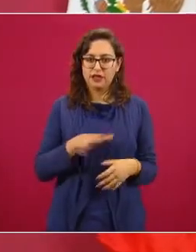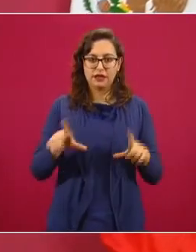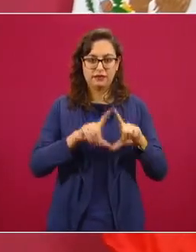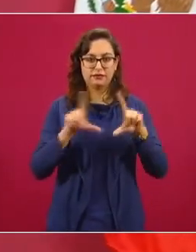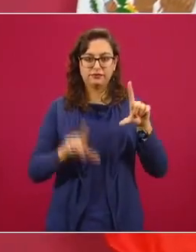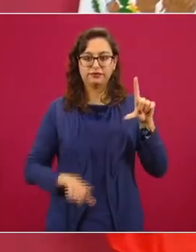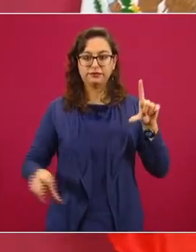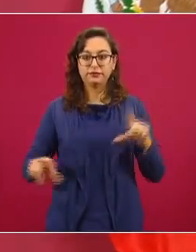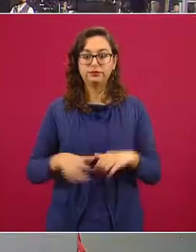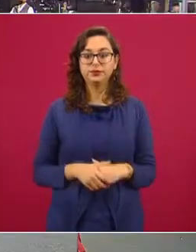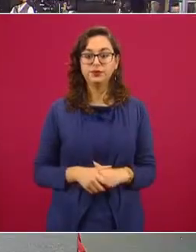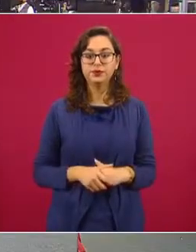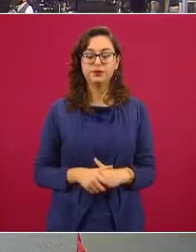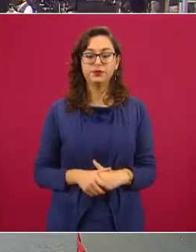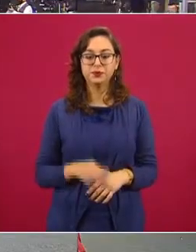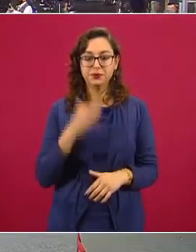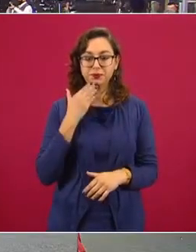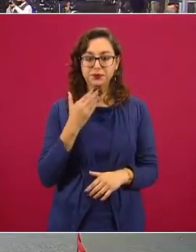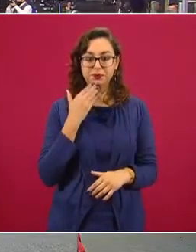bien, Shaila.